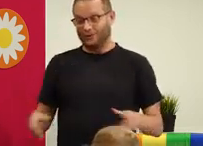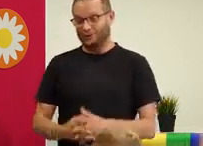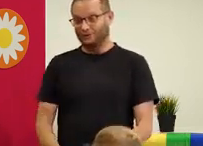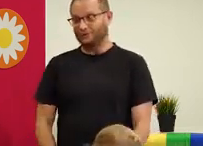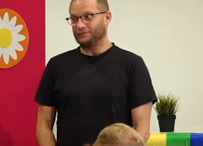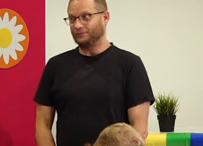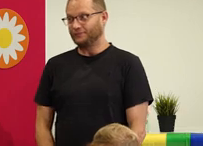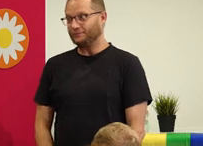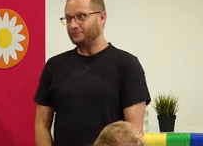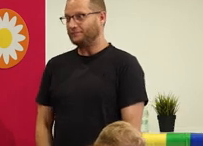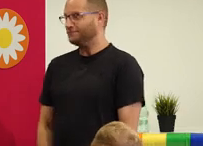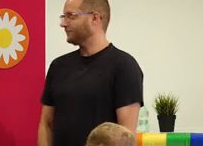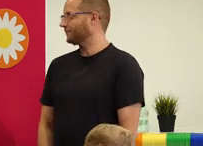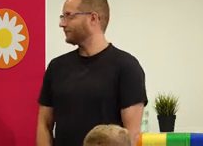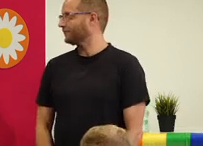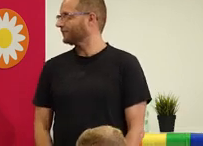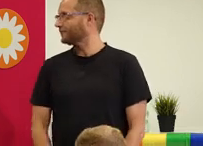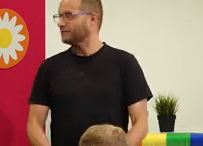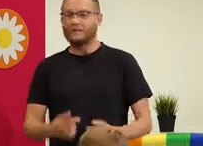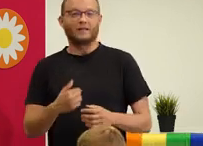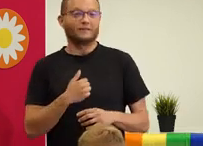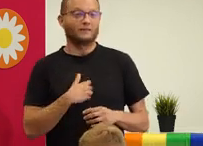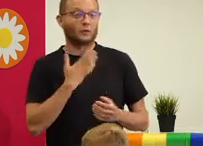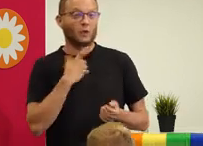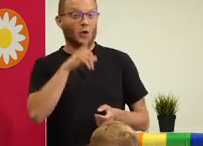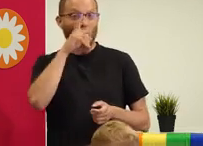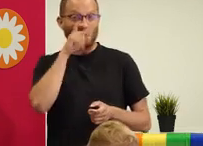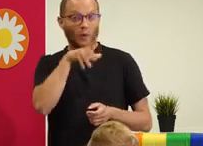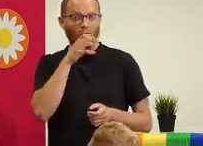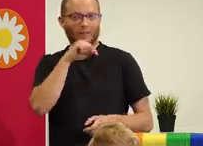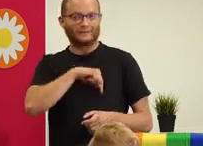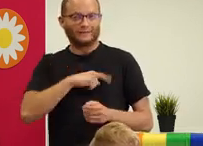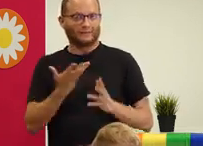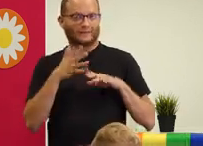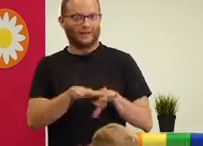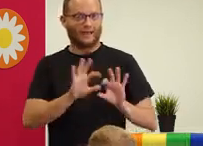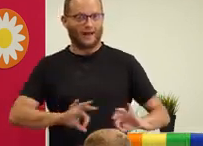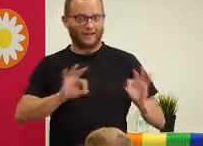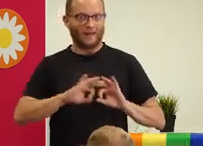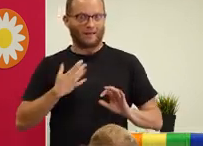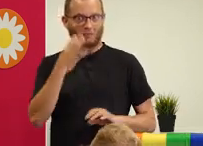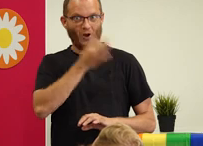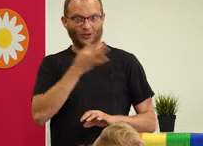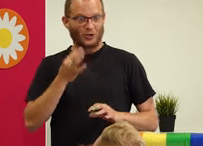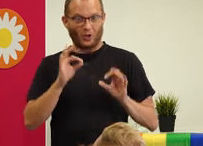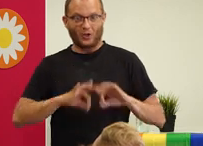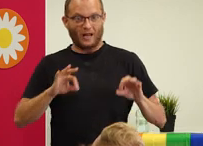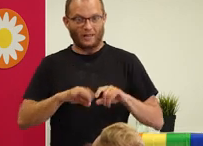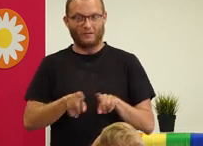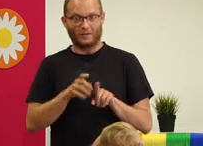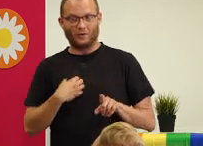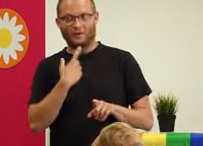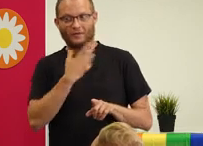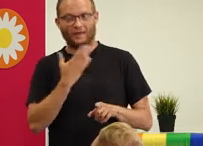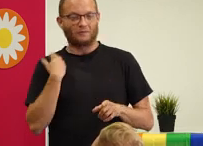católico... Y yo, o sea, cero recuerdos de sentirme integrada, ¿sabes?, en el mensaje católico. O luego lo que has dicho antes, si